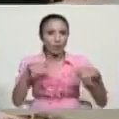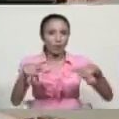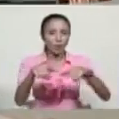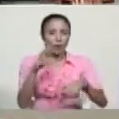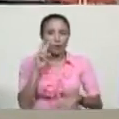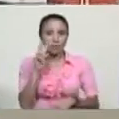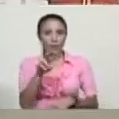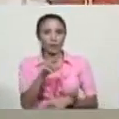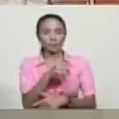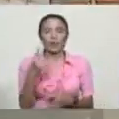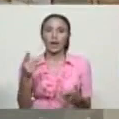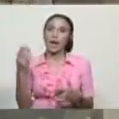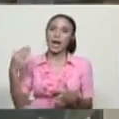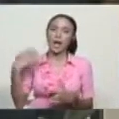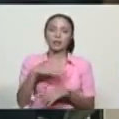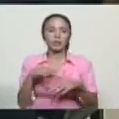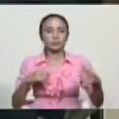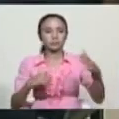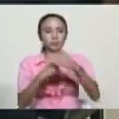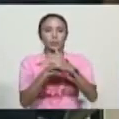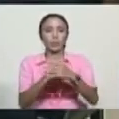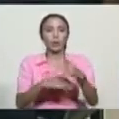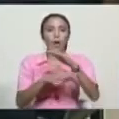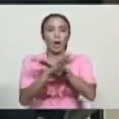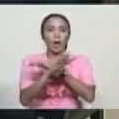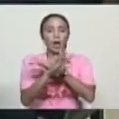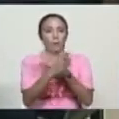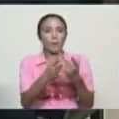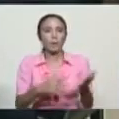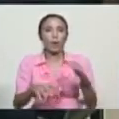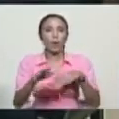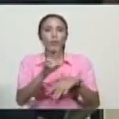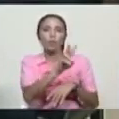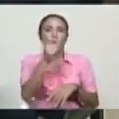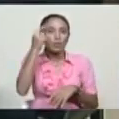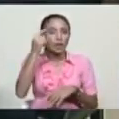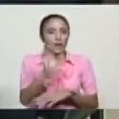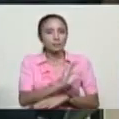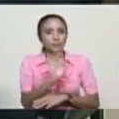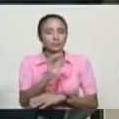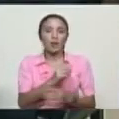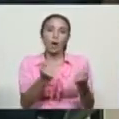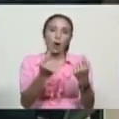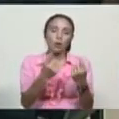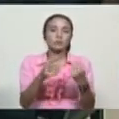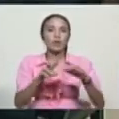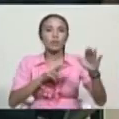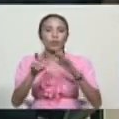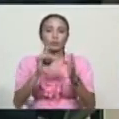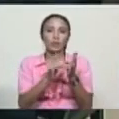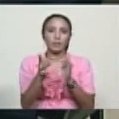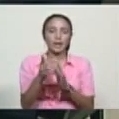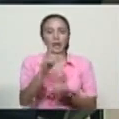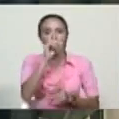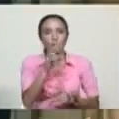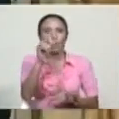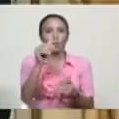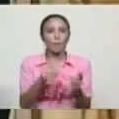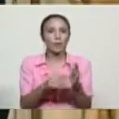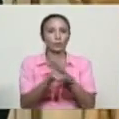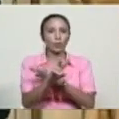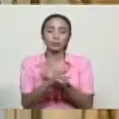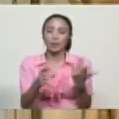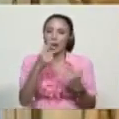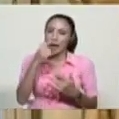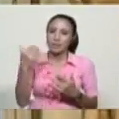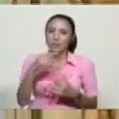fue tomado por las fuerzas golpistas durante 48 horas entre los días 11 y 12 de abril del año 2002, como lo recordaba el ministro